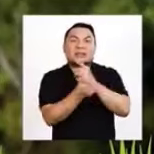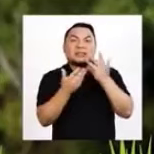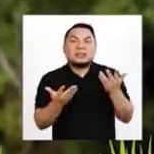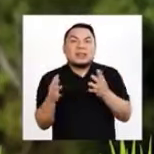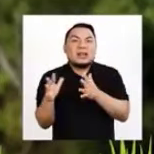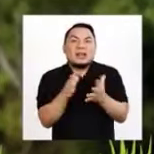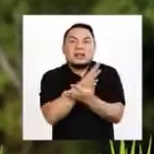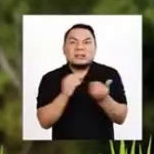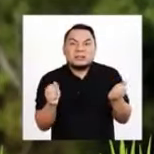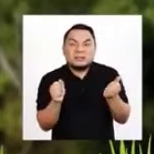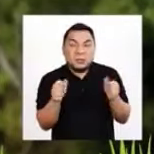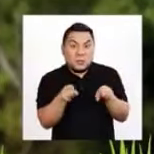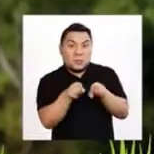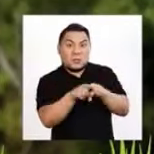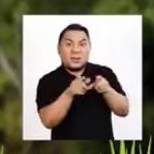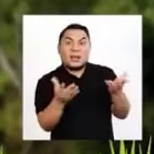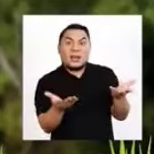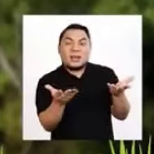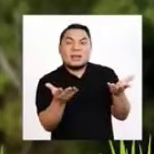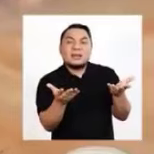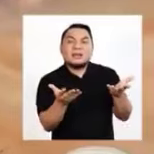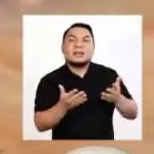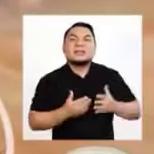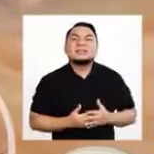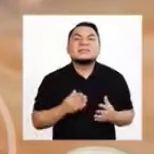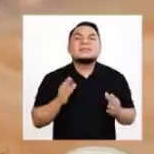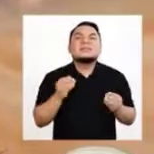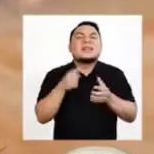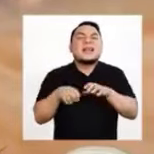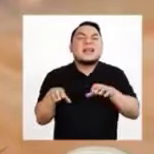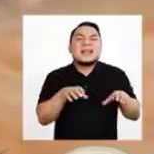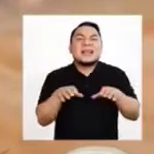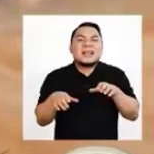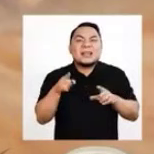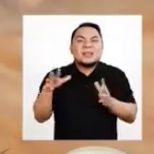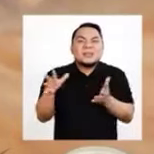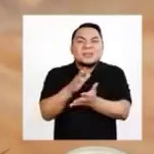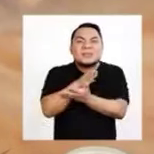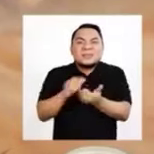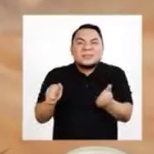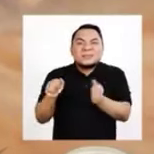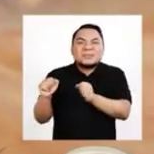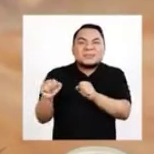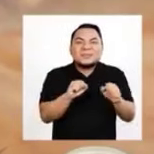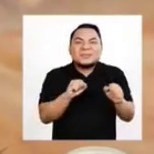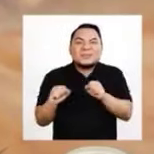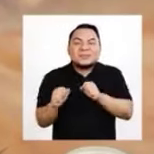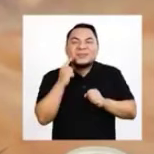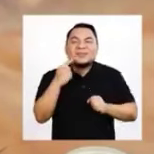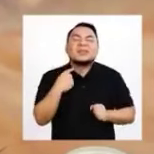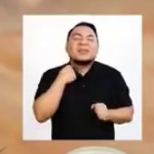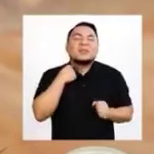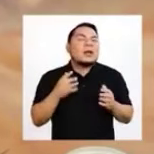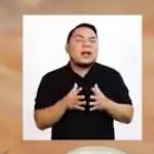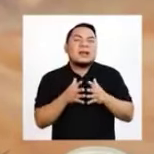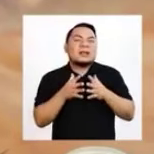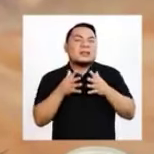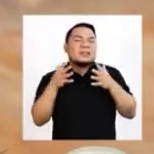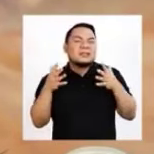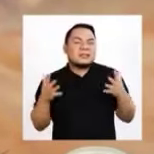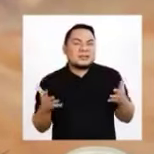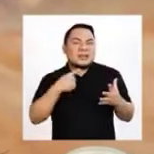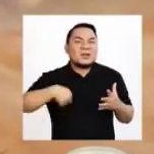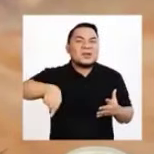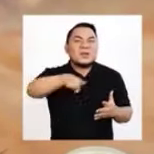convierte en desastre? ¿No son lo mismo? ¿Y qué podemos hacer para que un desastre no